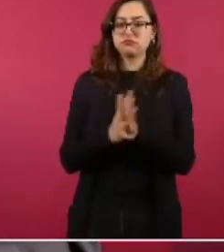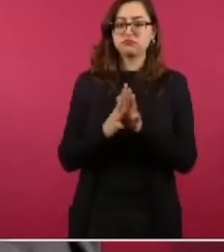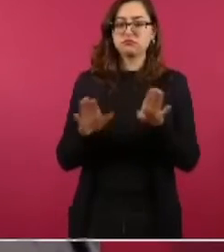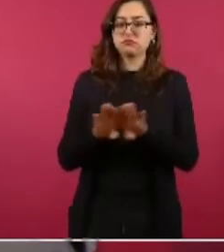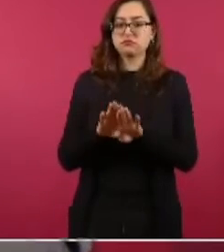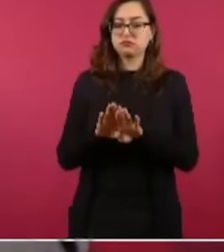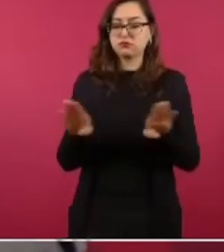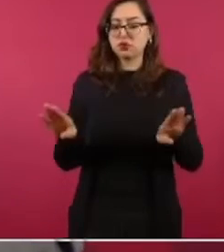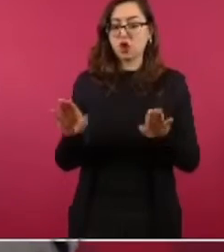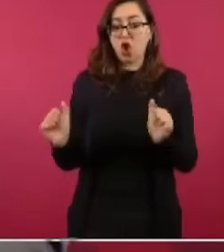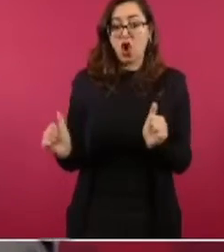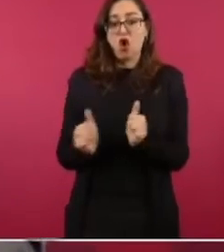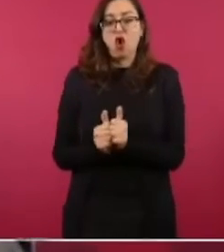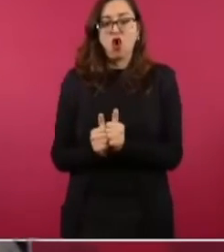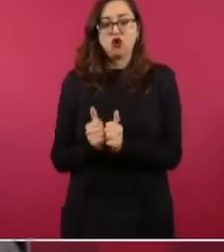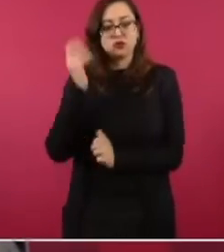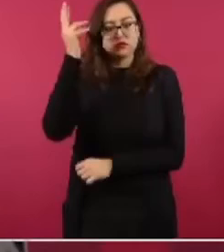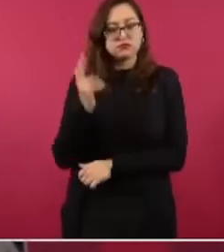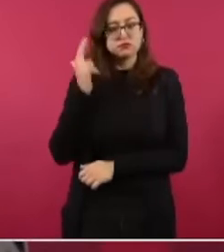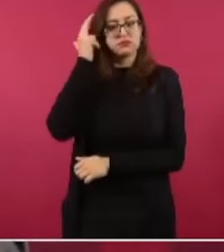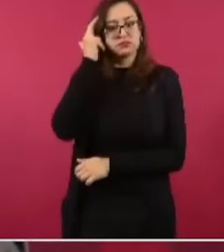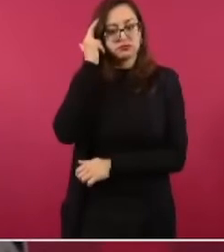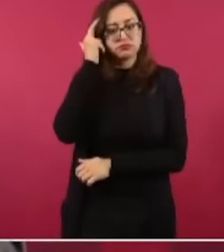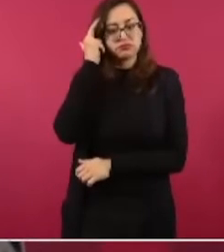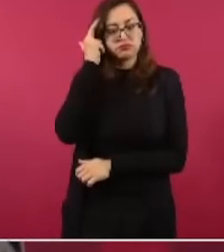una monarquía